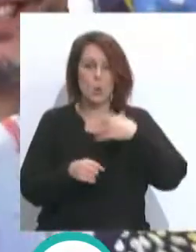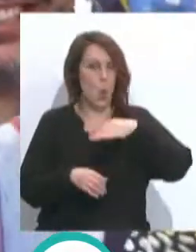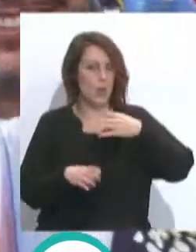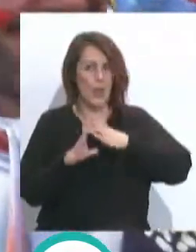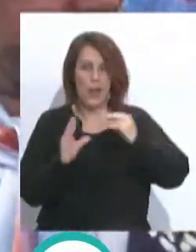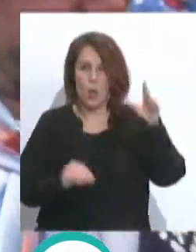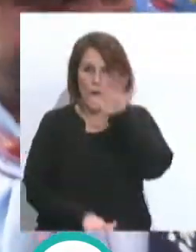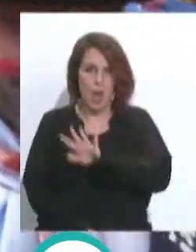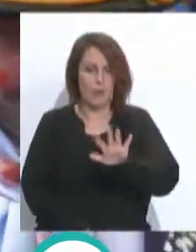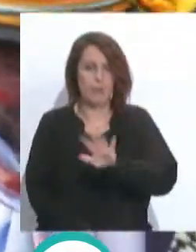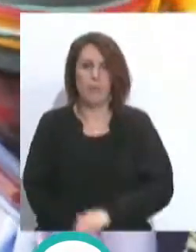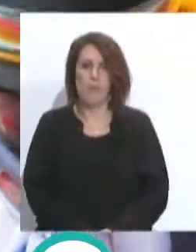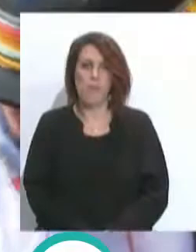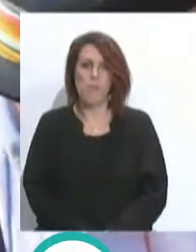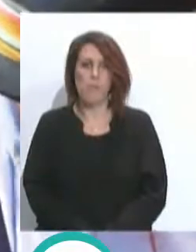en Andalucía.